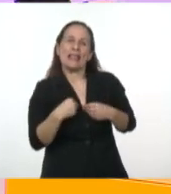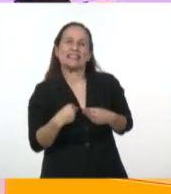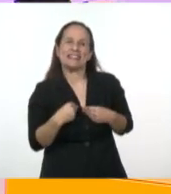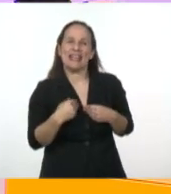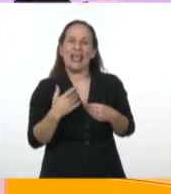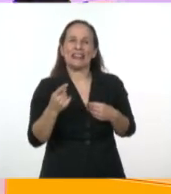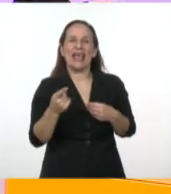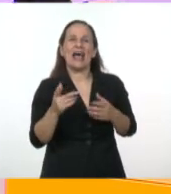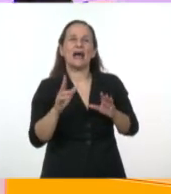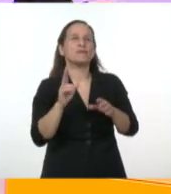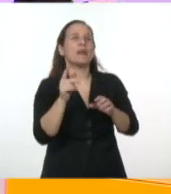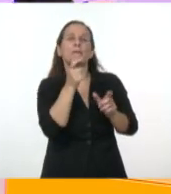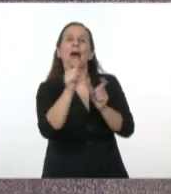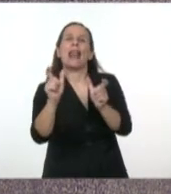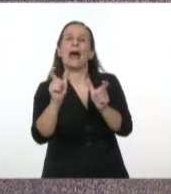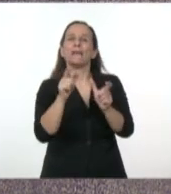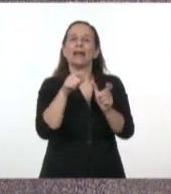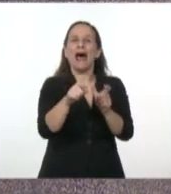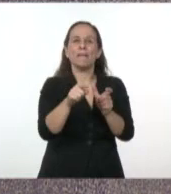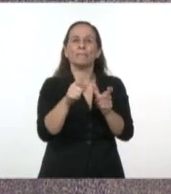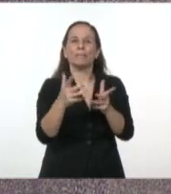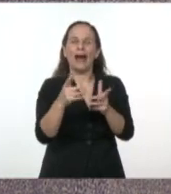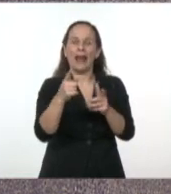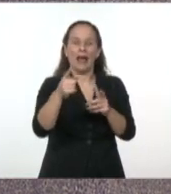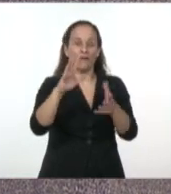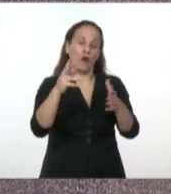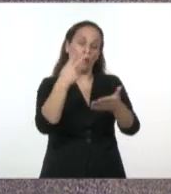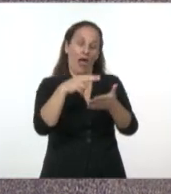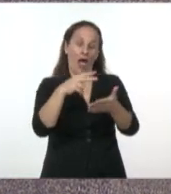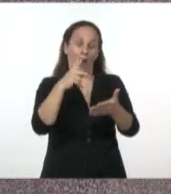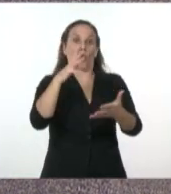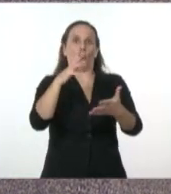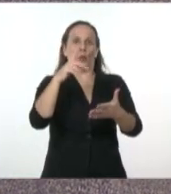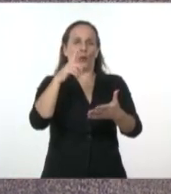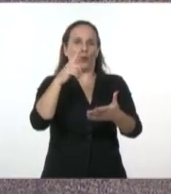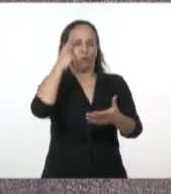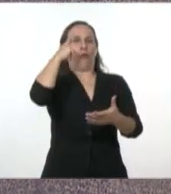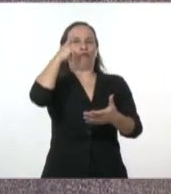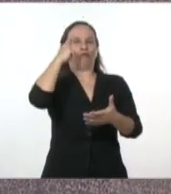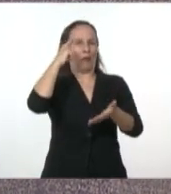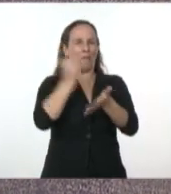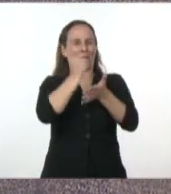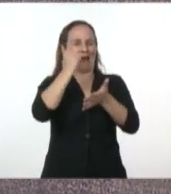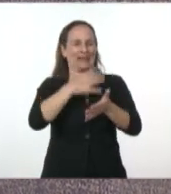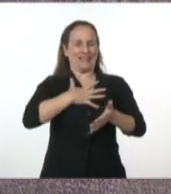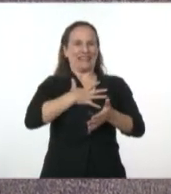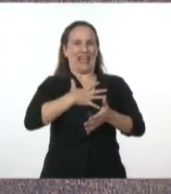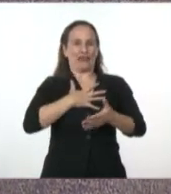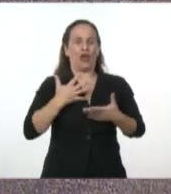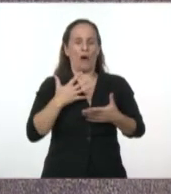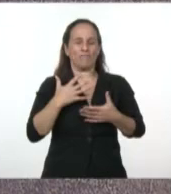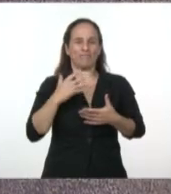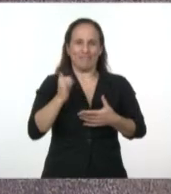maltratar. Usa palabras que buscan como impactarte emocionalmente, ¿no? De alguna manera. Sí. Y